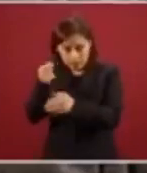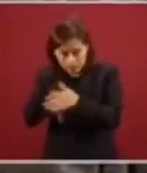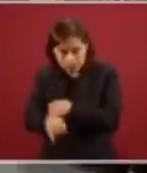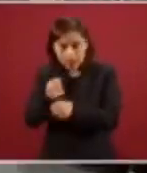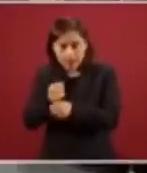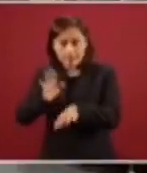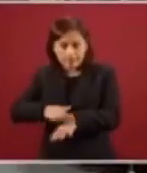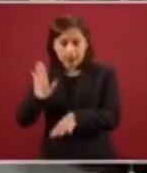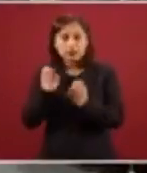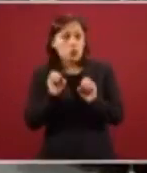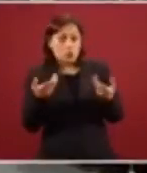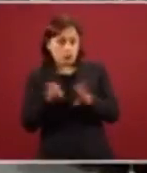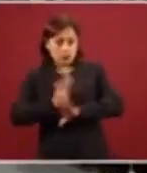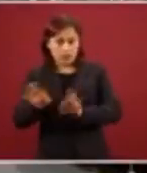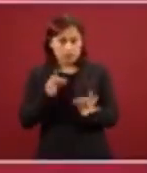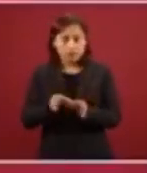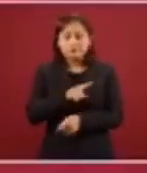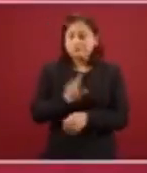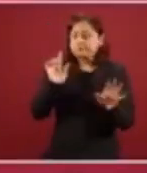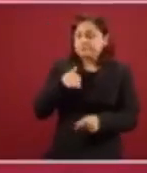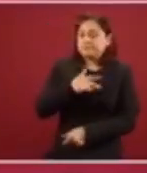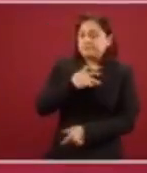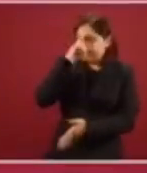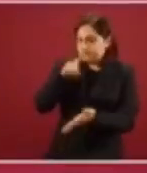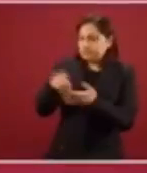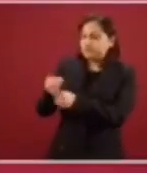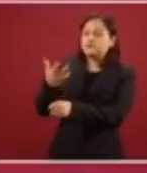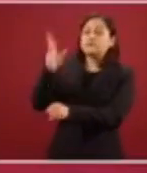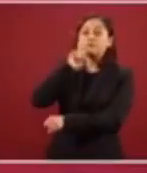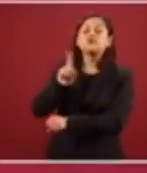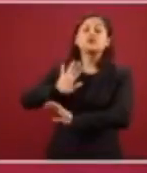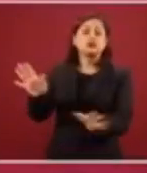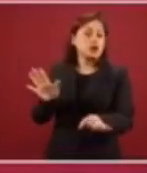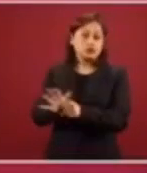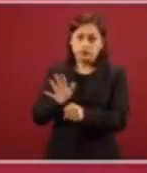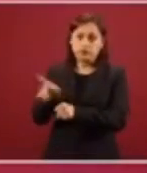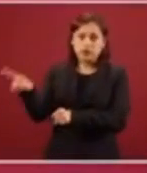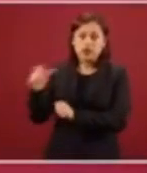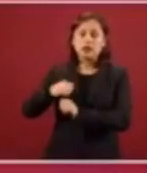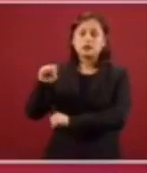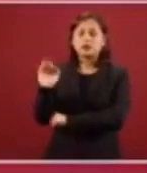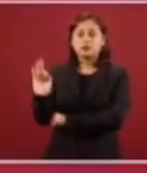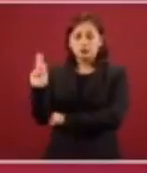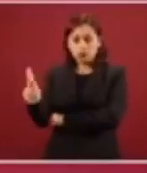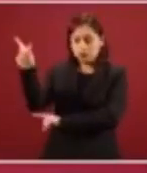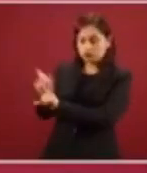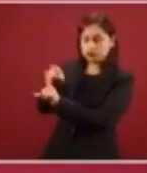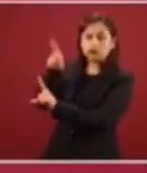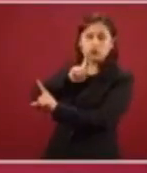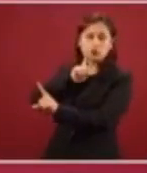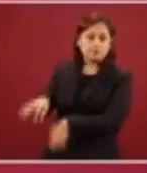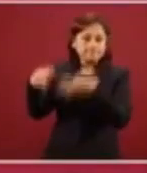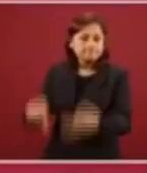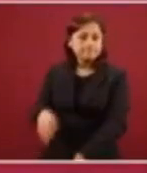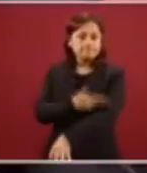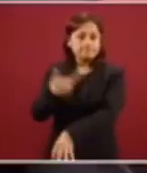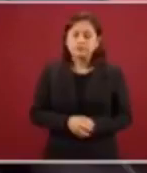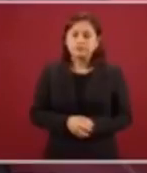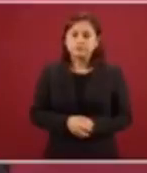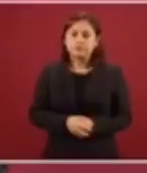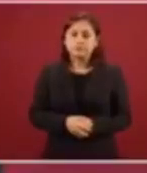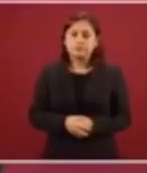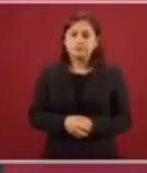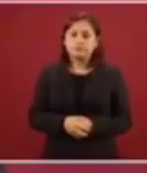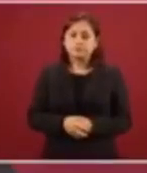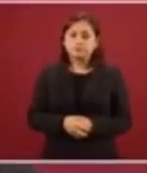Yo creo que es suficiente lo que hizo la secretaria de la Función Pública. Ella es una mujer íntegra, es una mujer honesta.